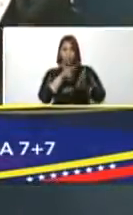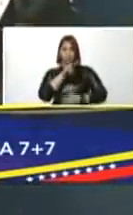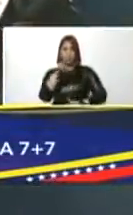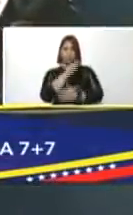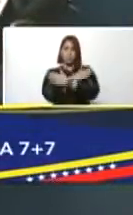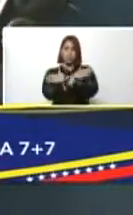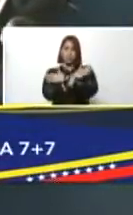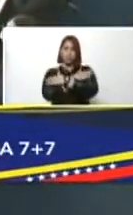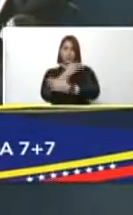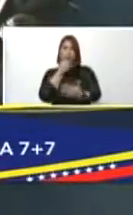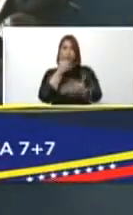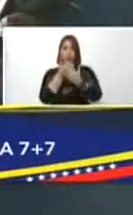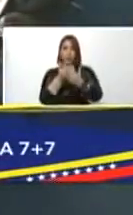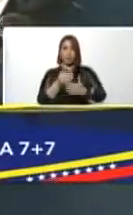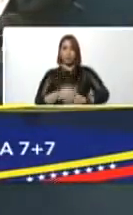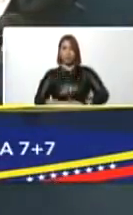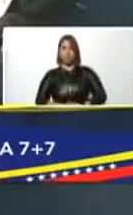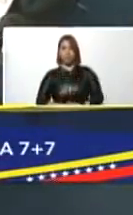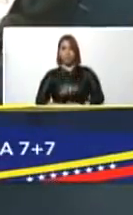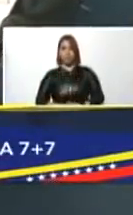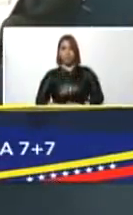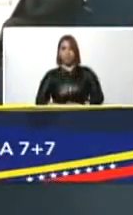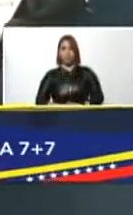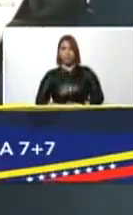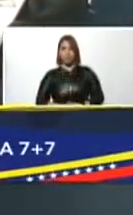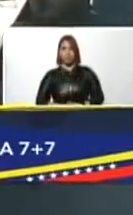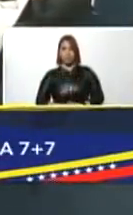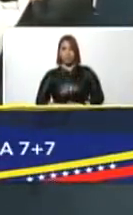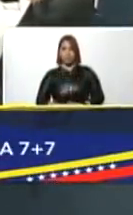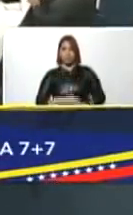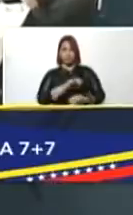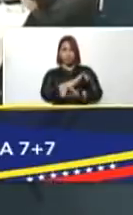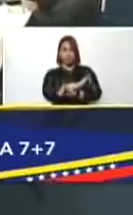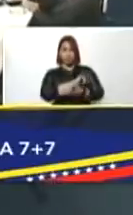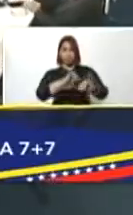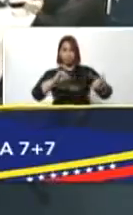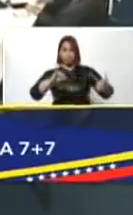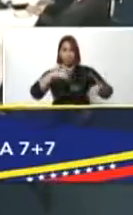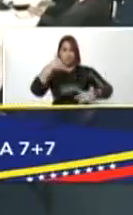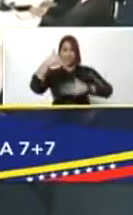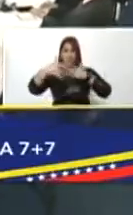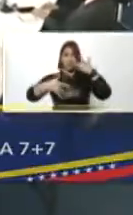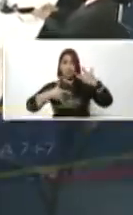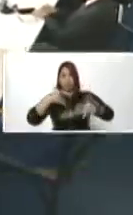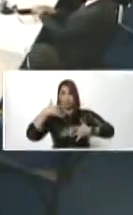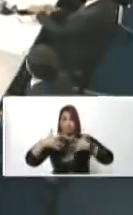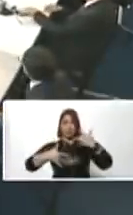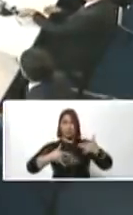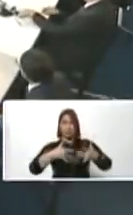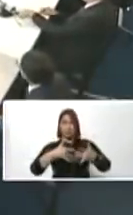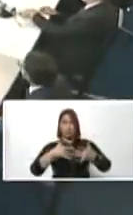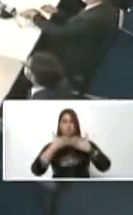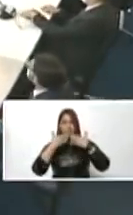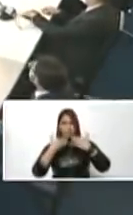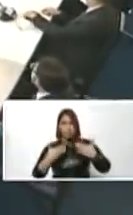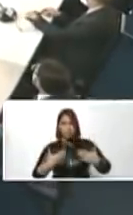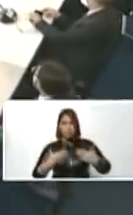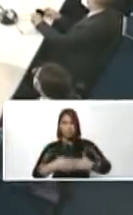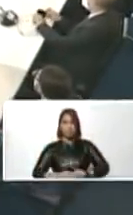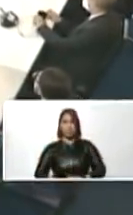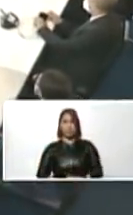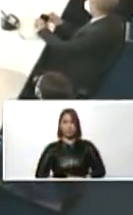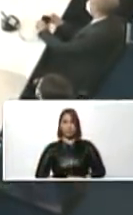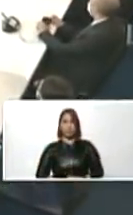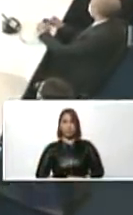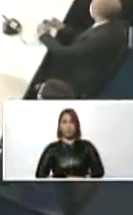Muchas gracias. Señoras y señores, ha concluido el acto. Por su amable atención, muchas gracias y muy